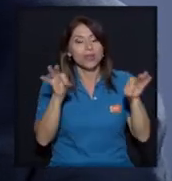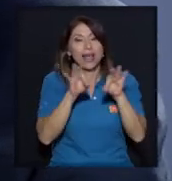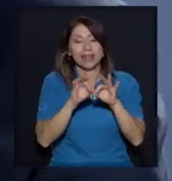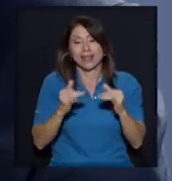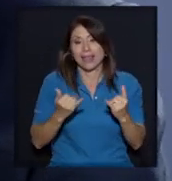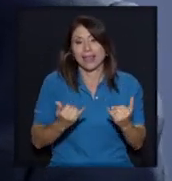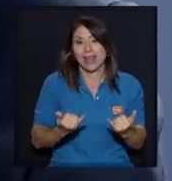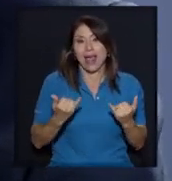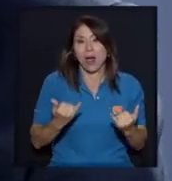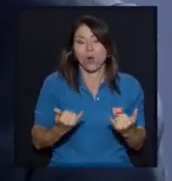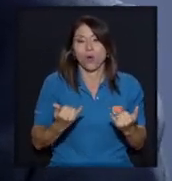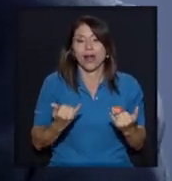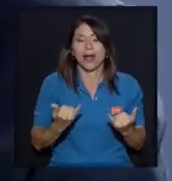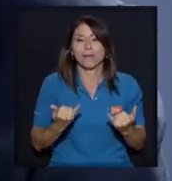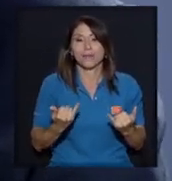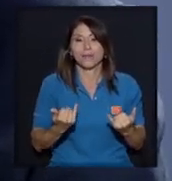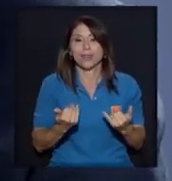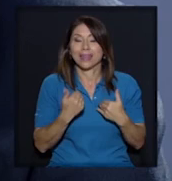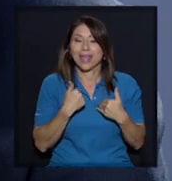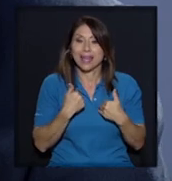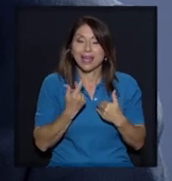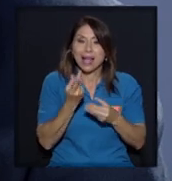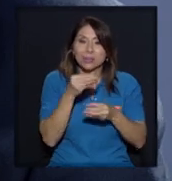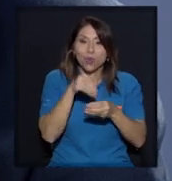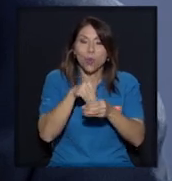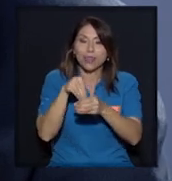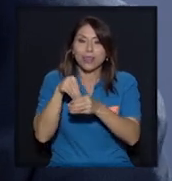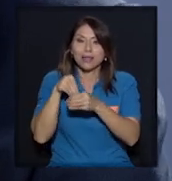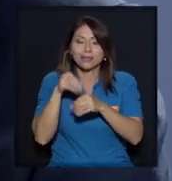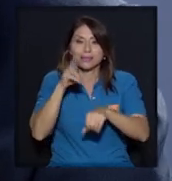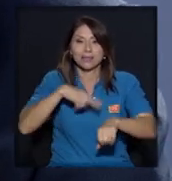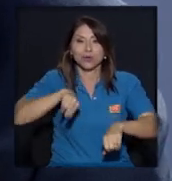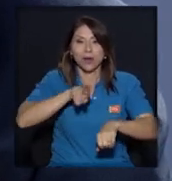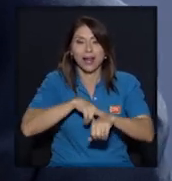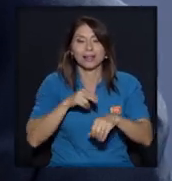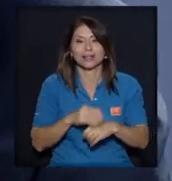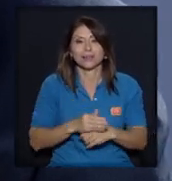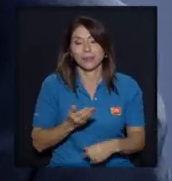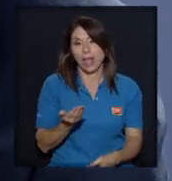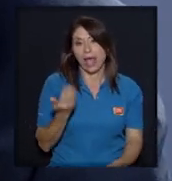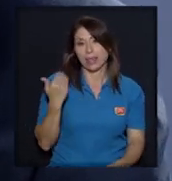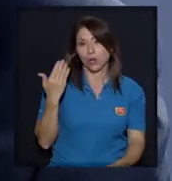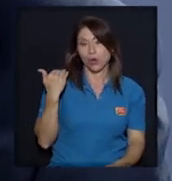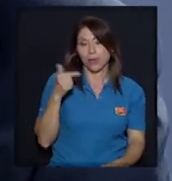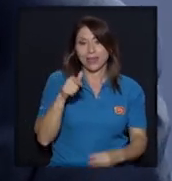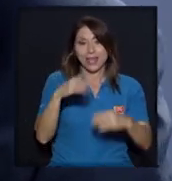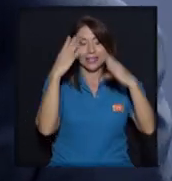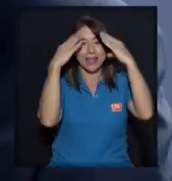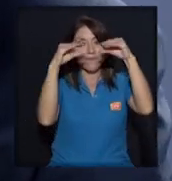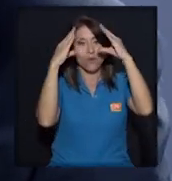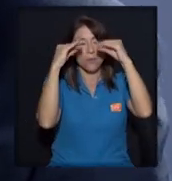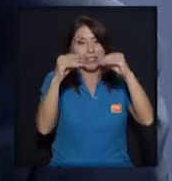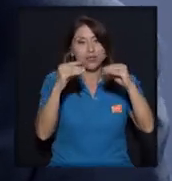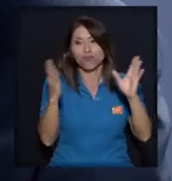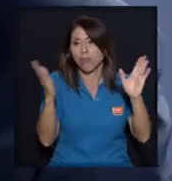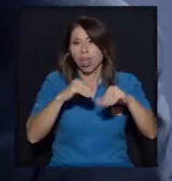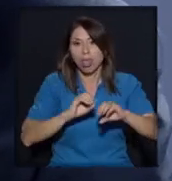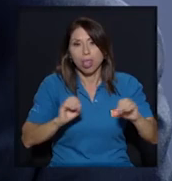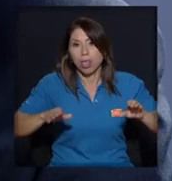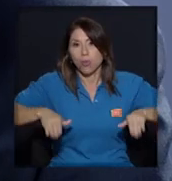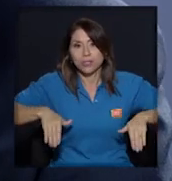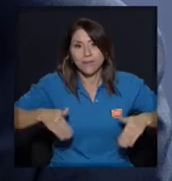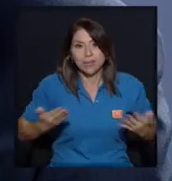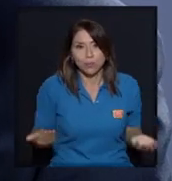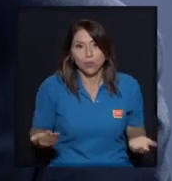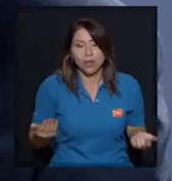ahora contienen las cuentas nacionales. Anteriormente esa información no estaba disponible y entonces, por